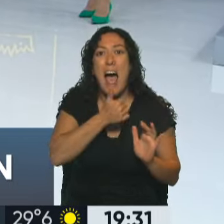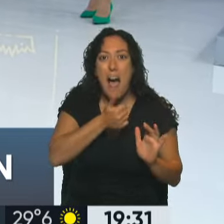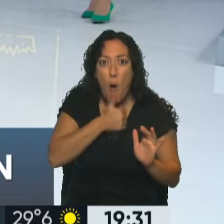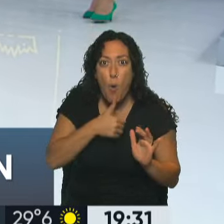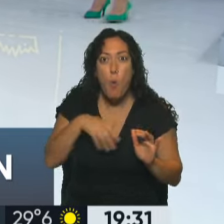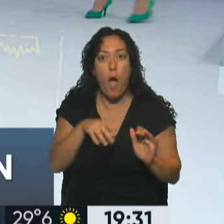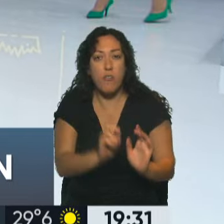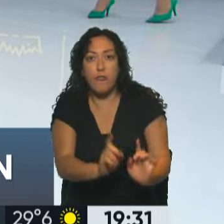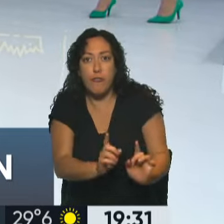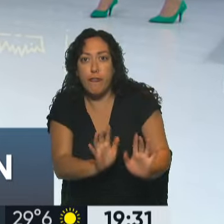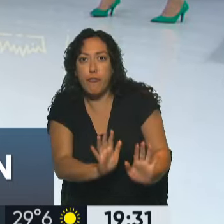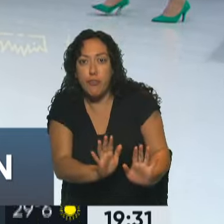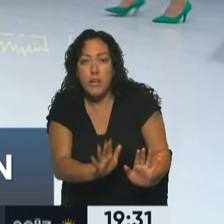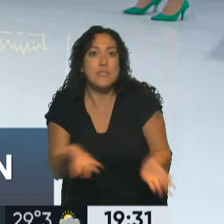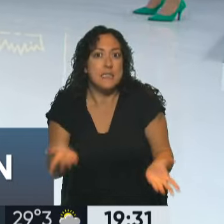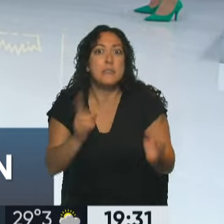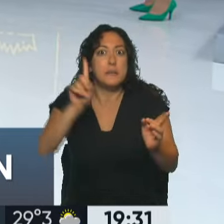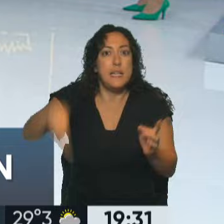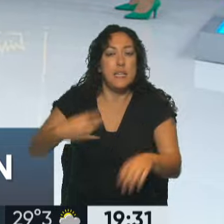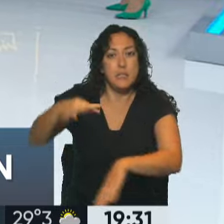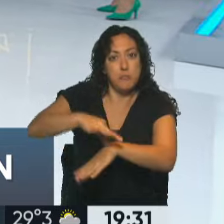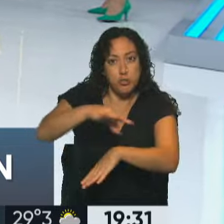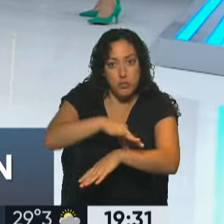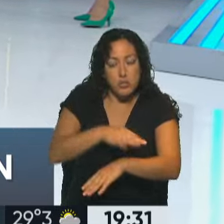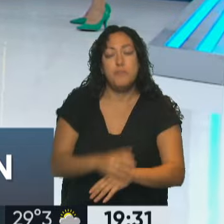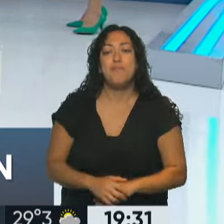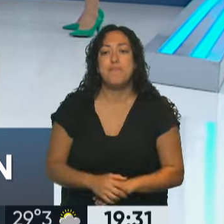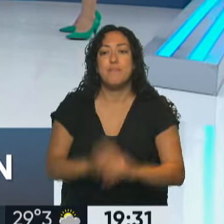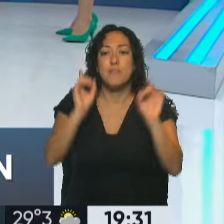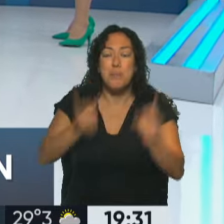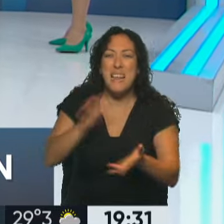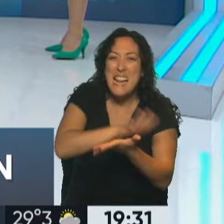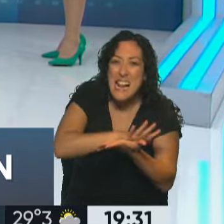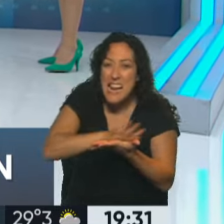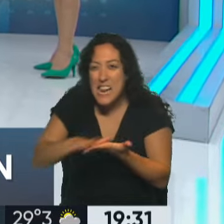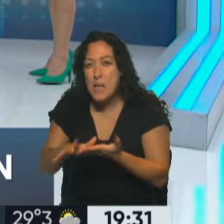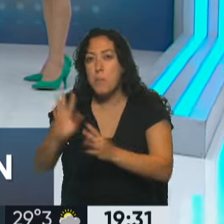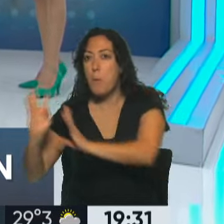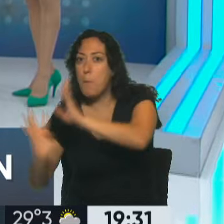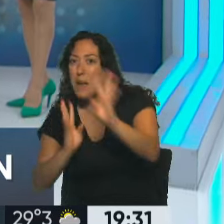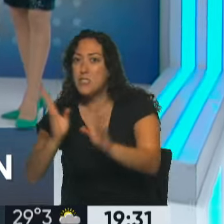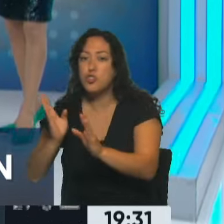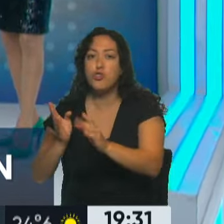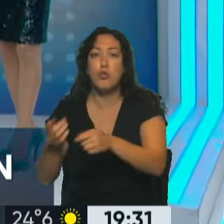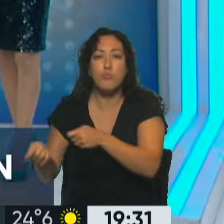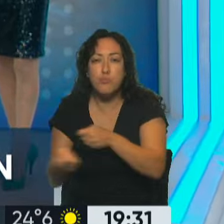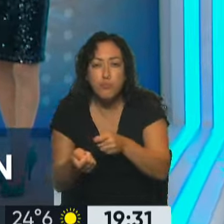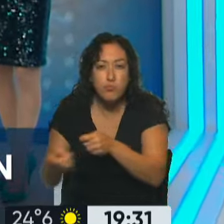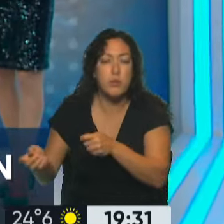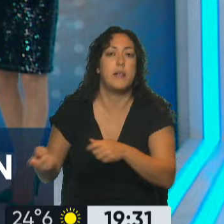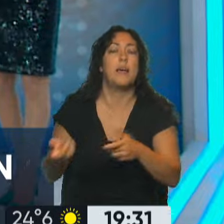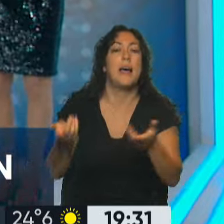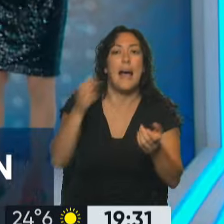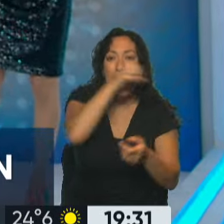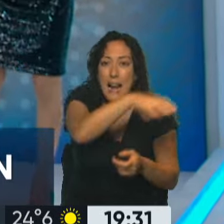formar ahí debajo Por otra parte mantené limpio corta el pasto esto es en tu terreno en tu